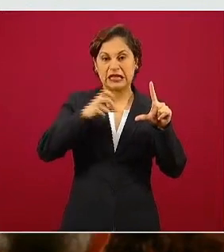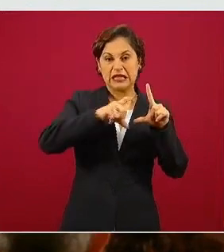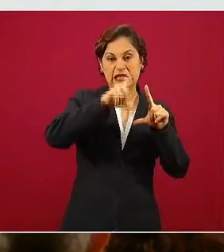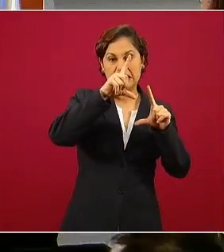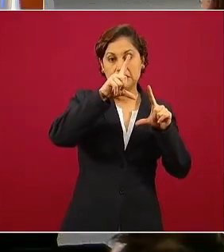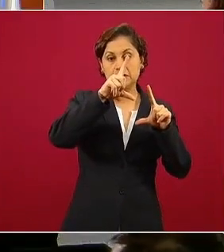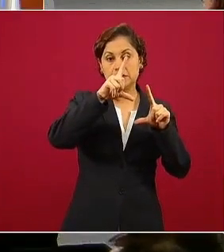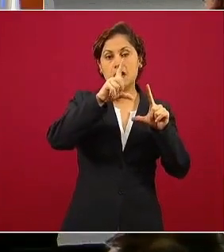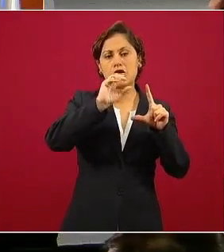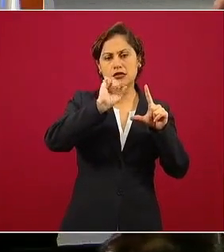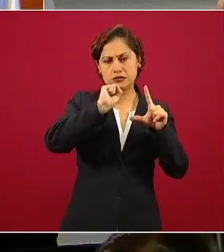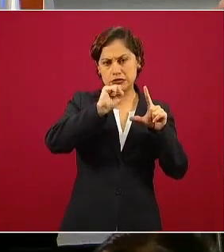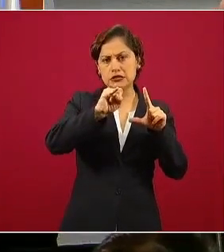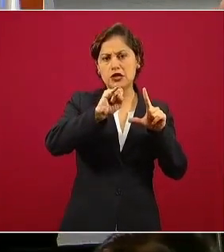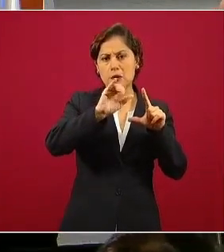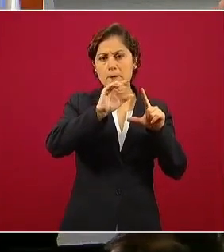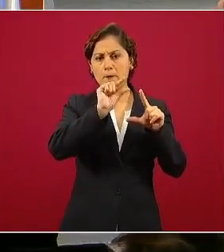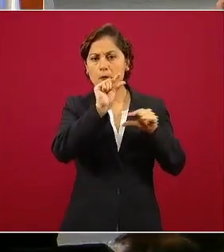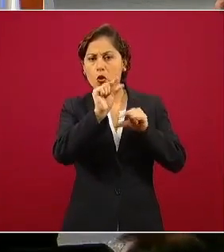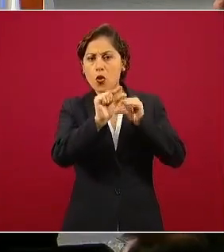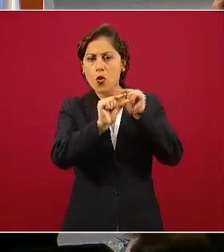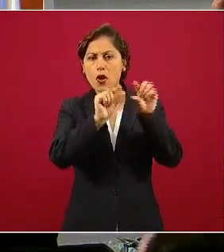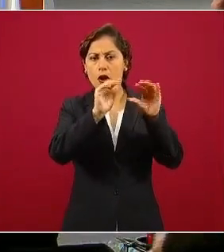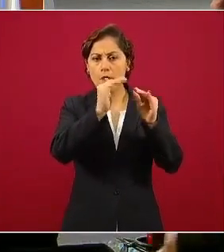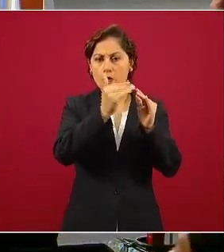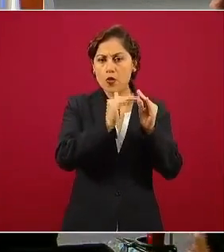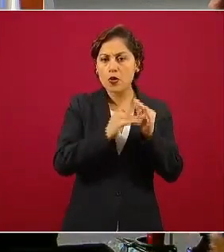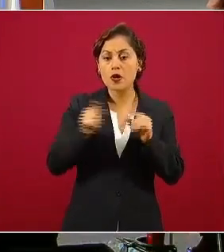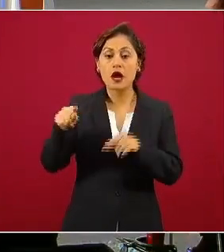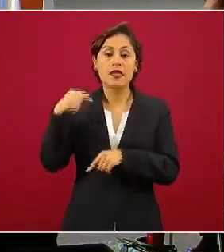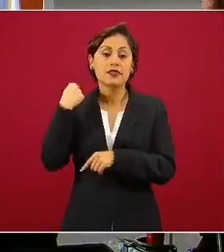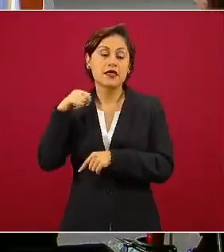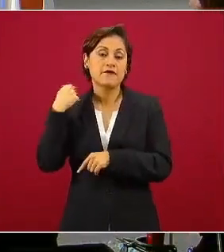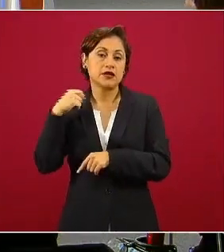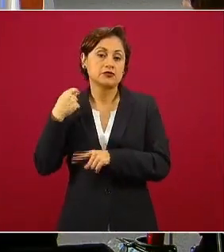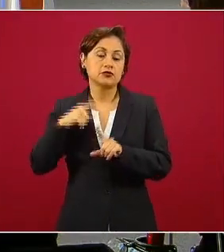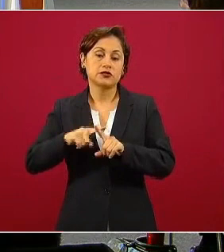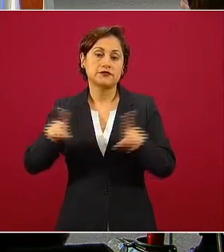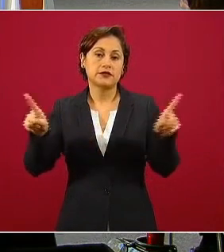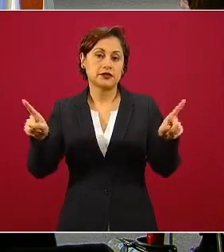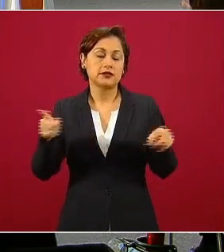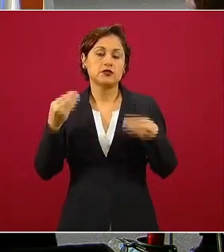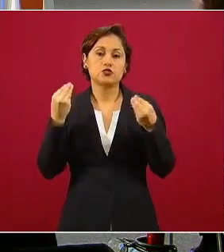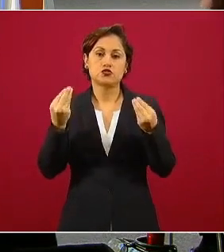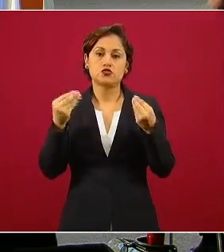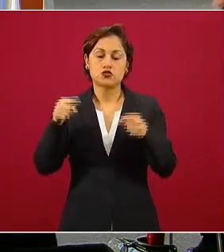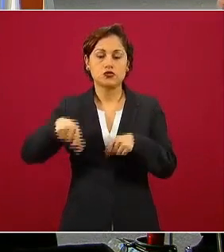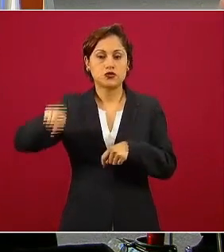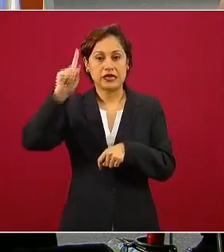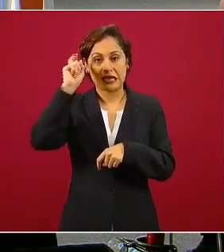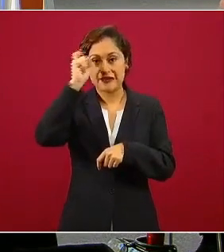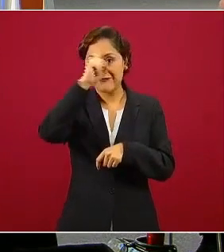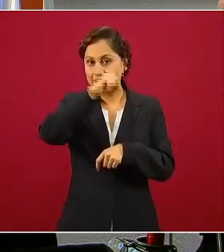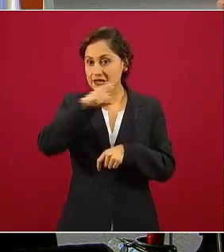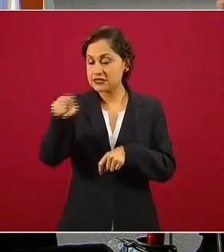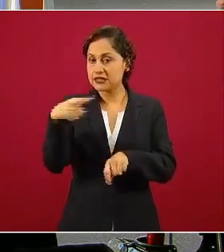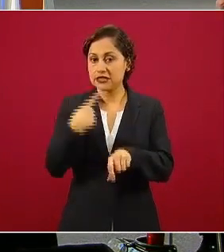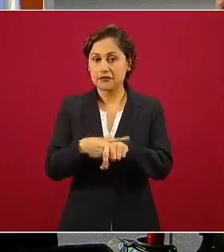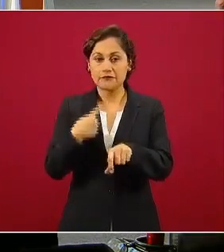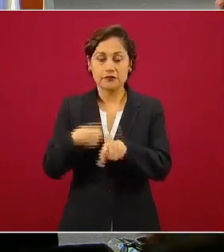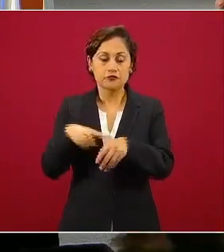Valle de México. En Tabasco es todavía muy difícil la situación.